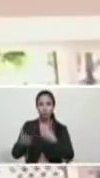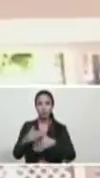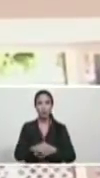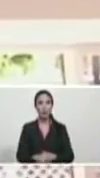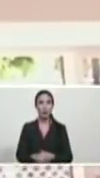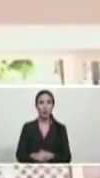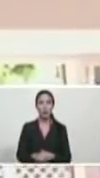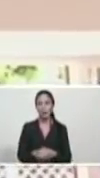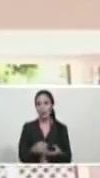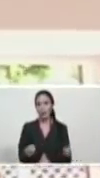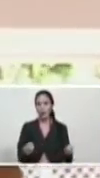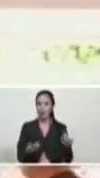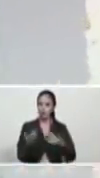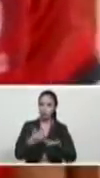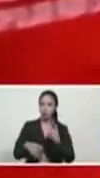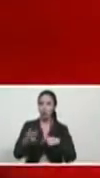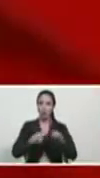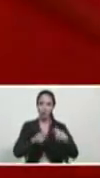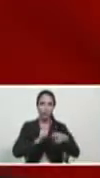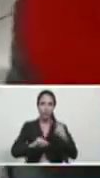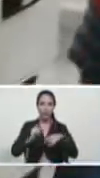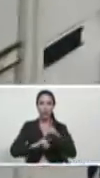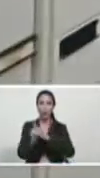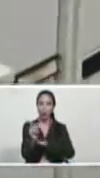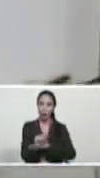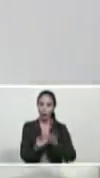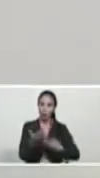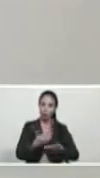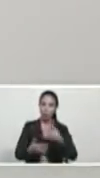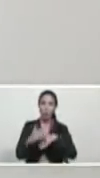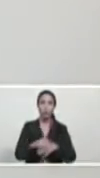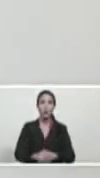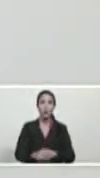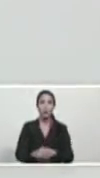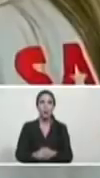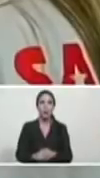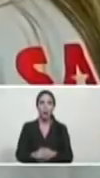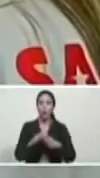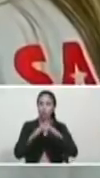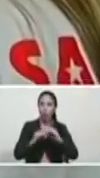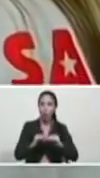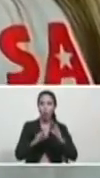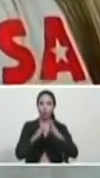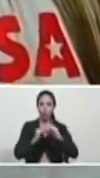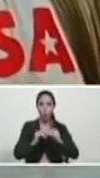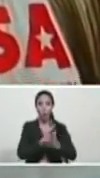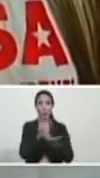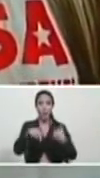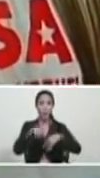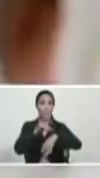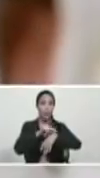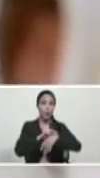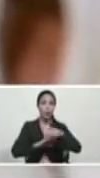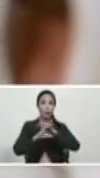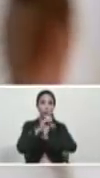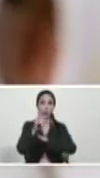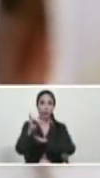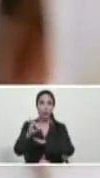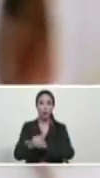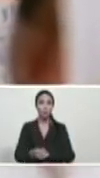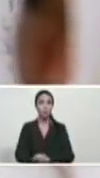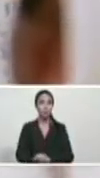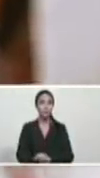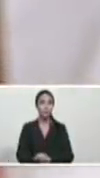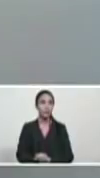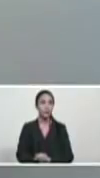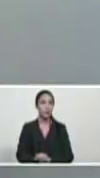nuevo esquema de distribución asociado directamente a esas áreas donde tenemos nuestros médicos integrales comunitarios y nuestra fuerza